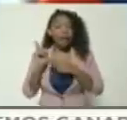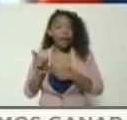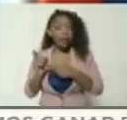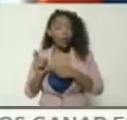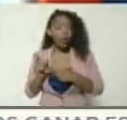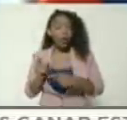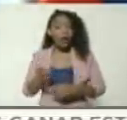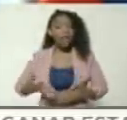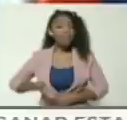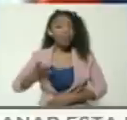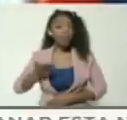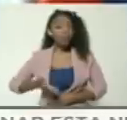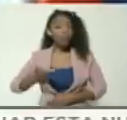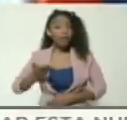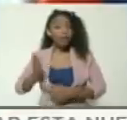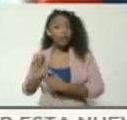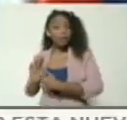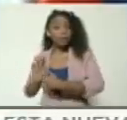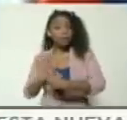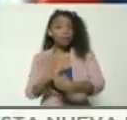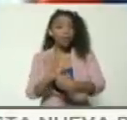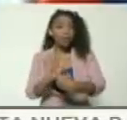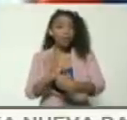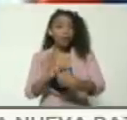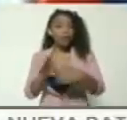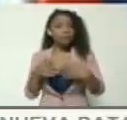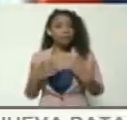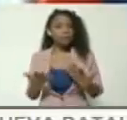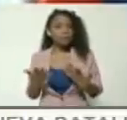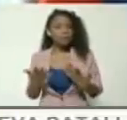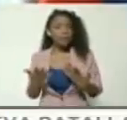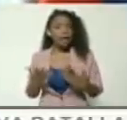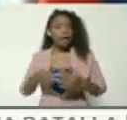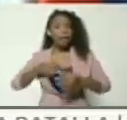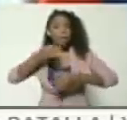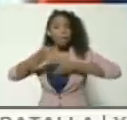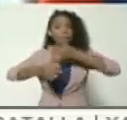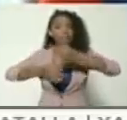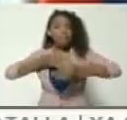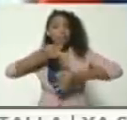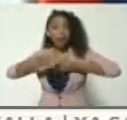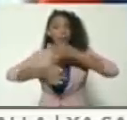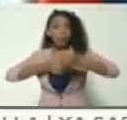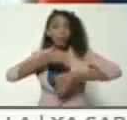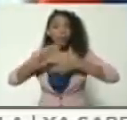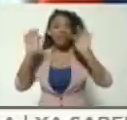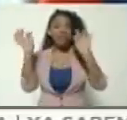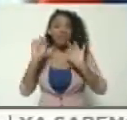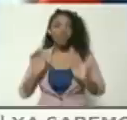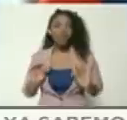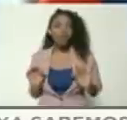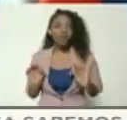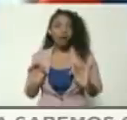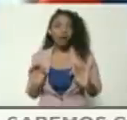importante revelarlo, en tanto explica de manera